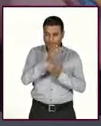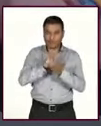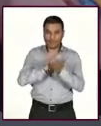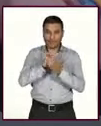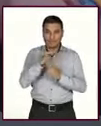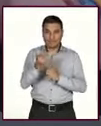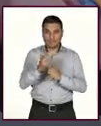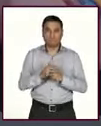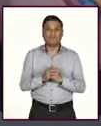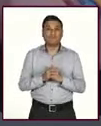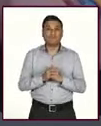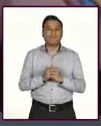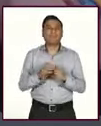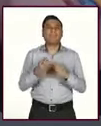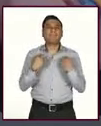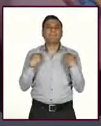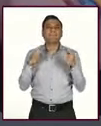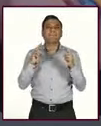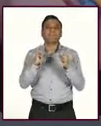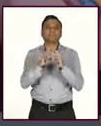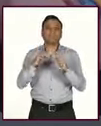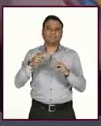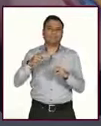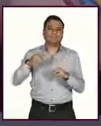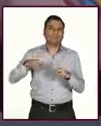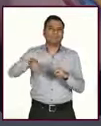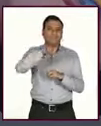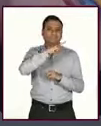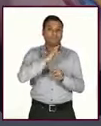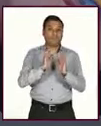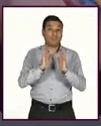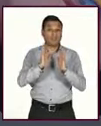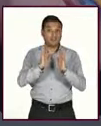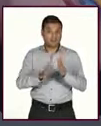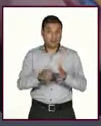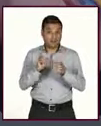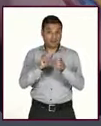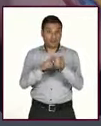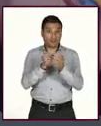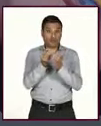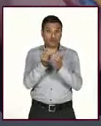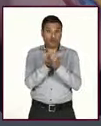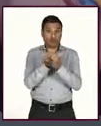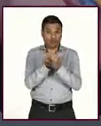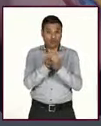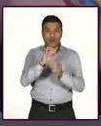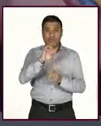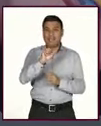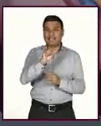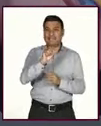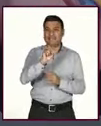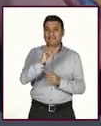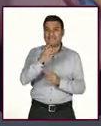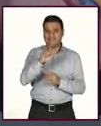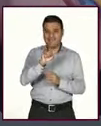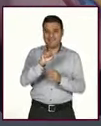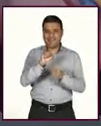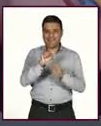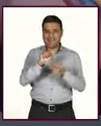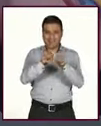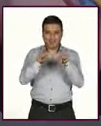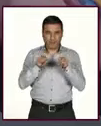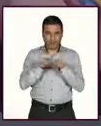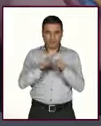de continuar, maestras, maestros, ya se inscribieron al curso Estrategia en el Aula, Prevención de Adicciones, que